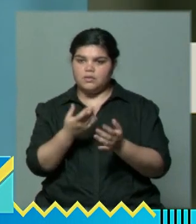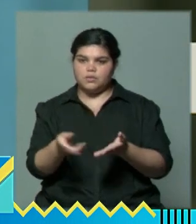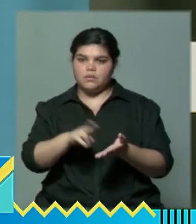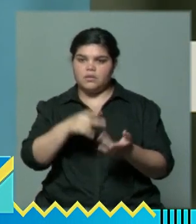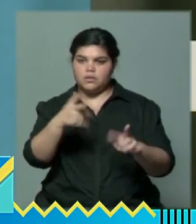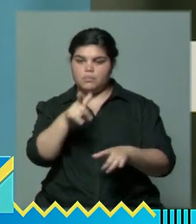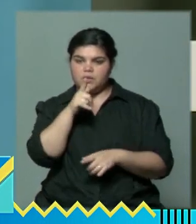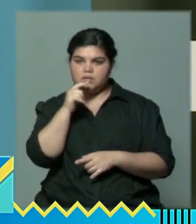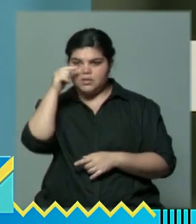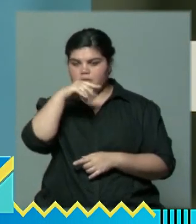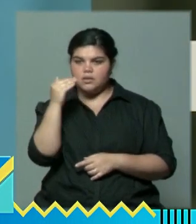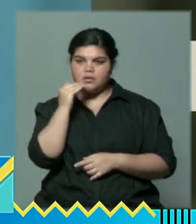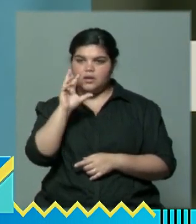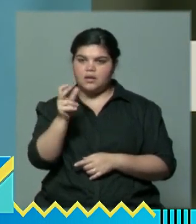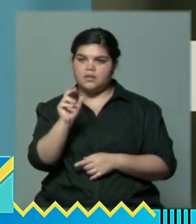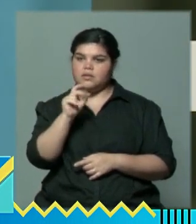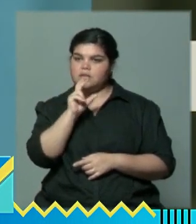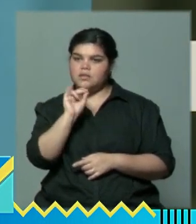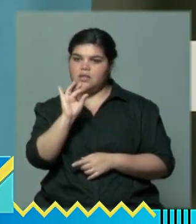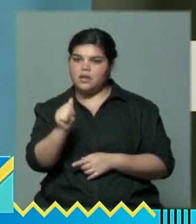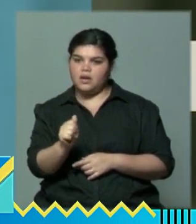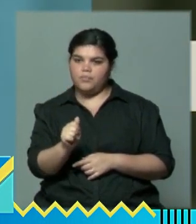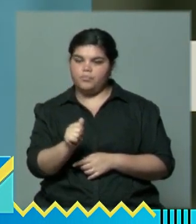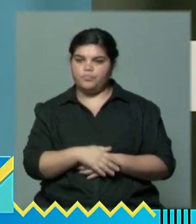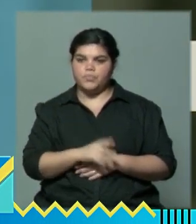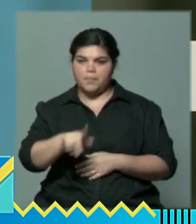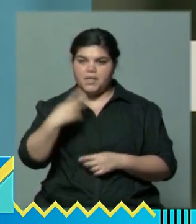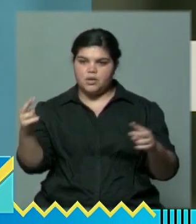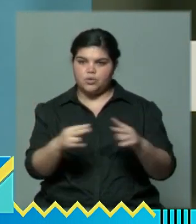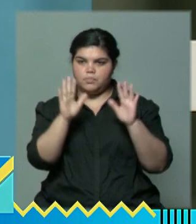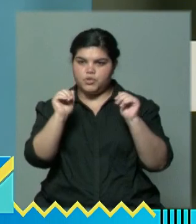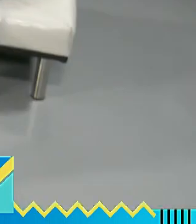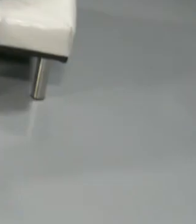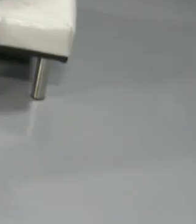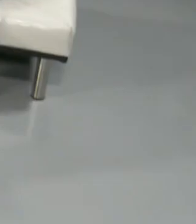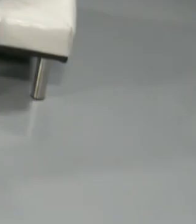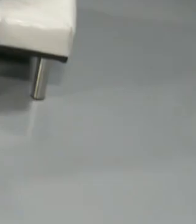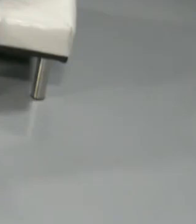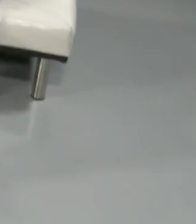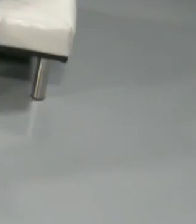Parecidos a partir de las 19 por el canal 30 de la televisión digital abierta. Nos encontramos mañana. Chau, chau.